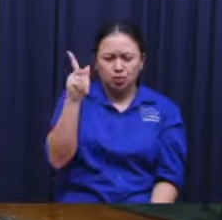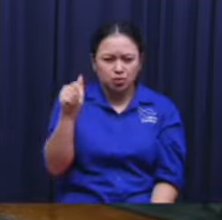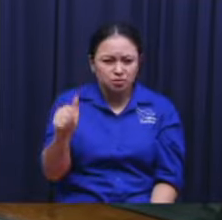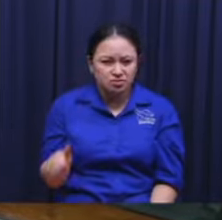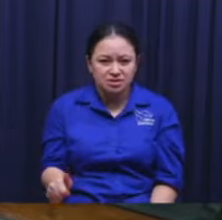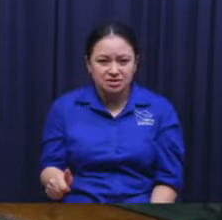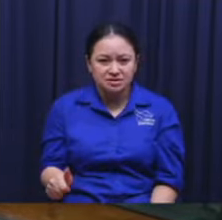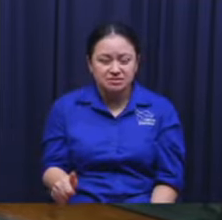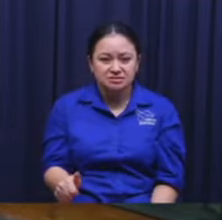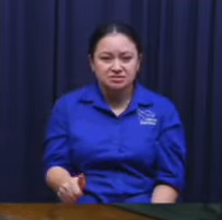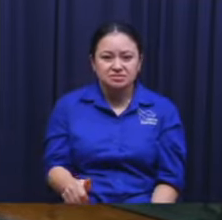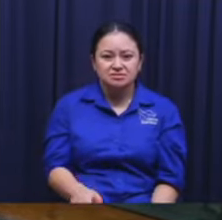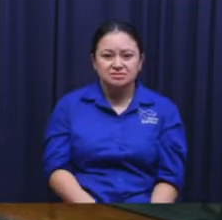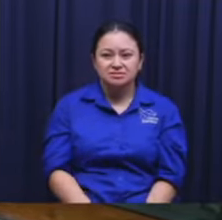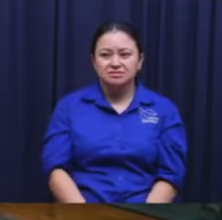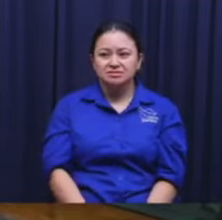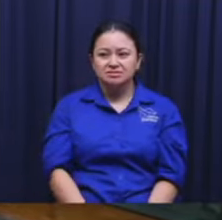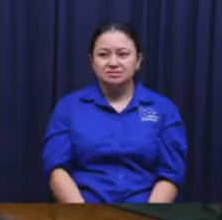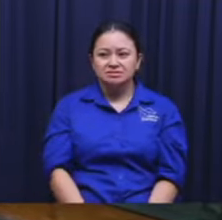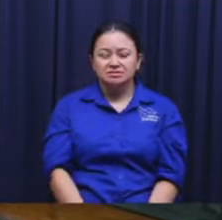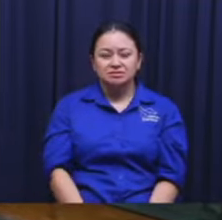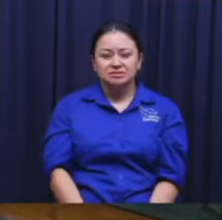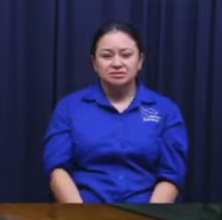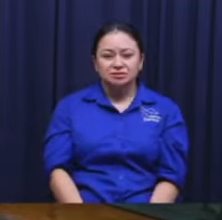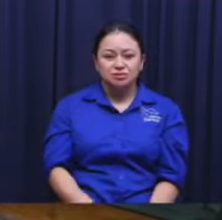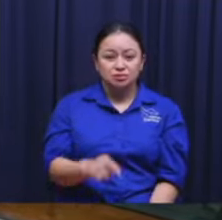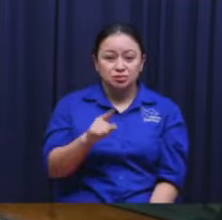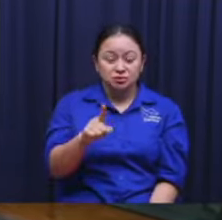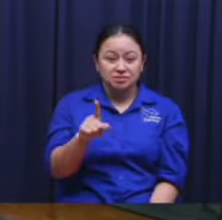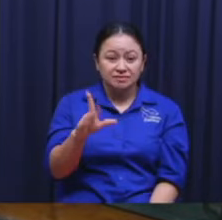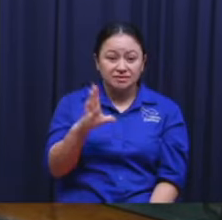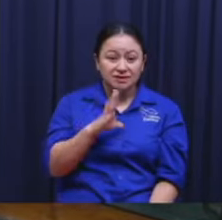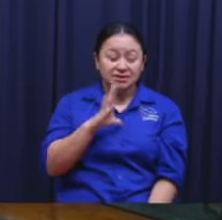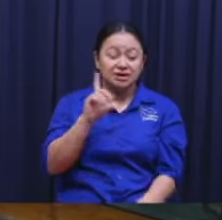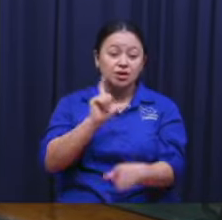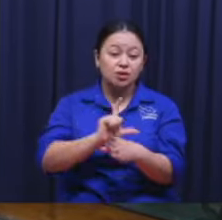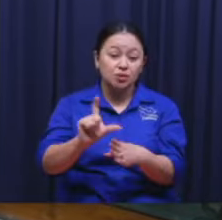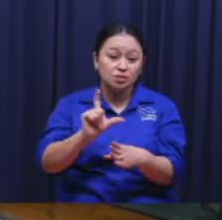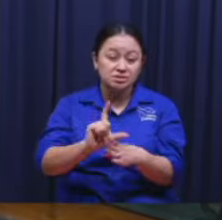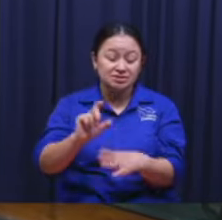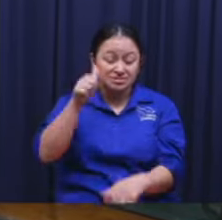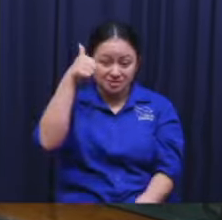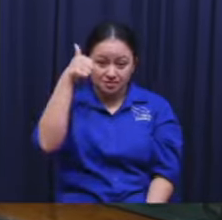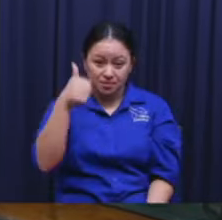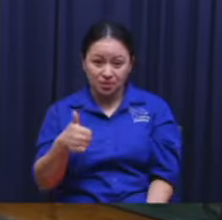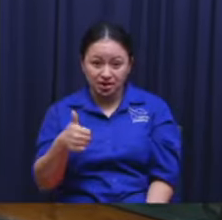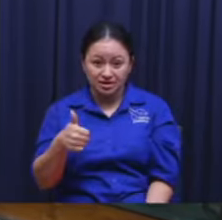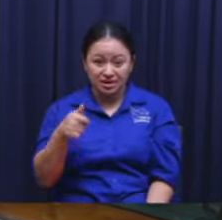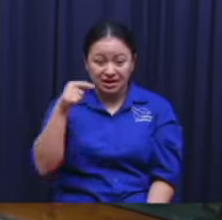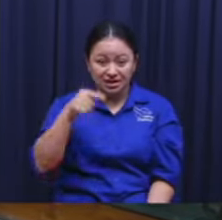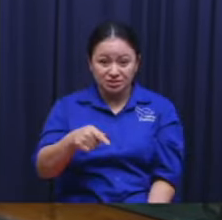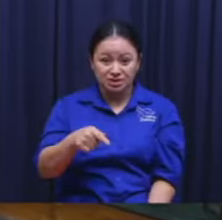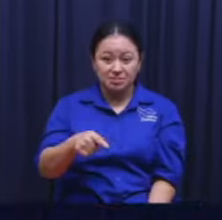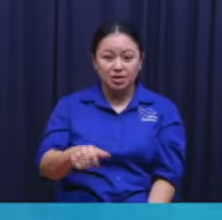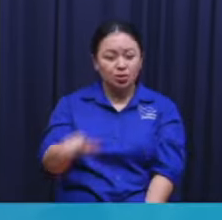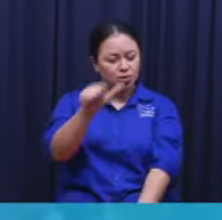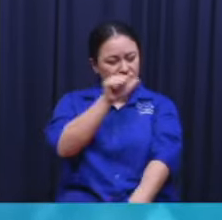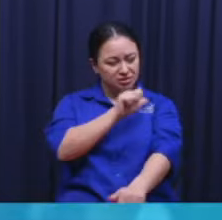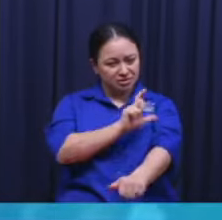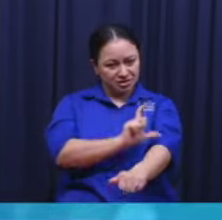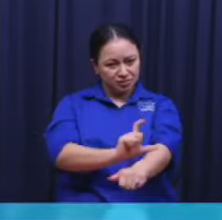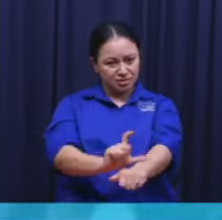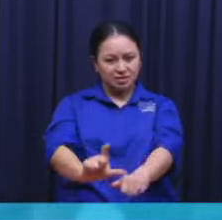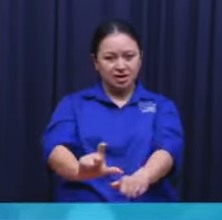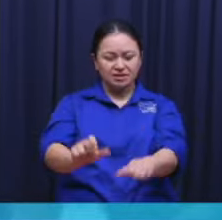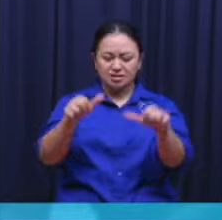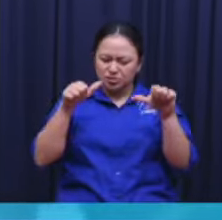y la deja de hacer, no va a obtener fruto. Usted tiene que continuar y continuar. Eso se llama perseverancia. Por eso dice